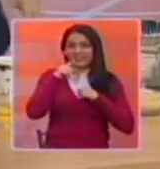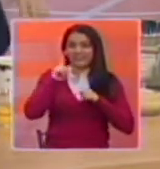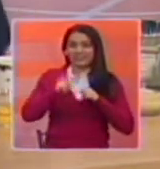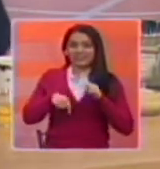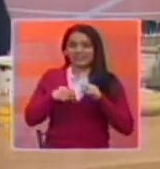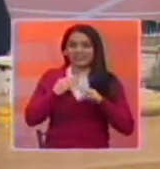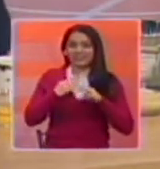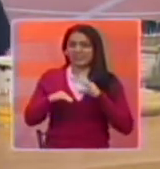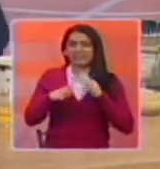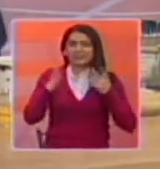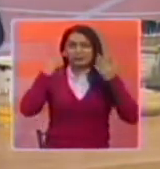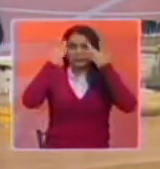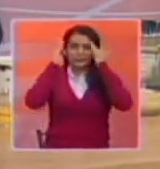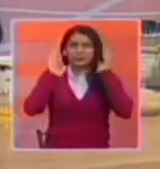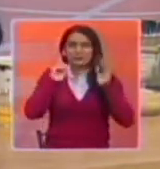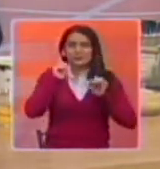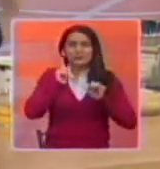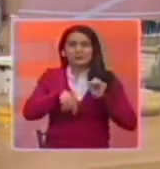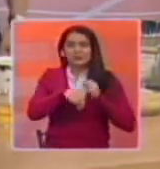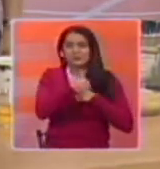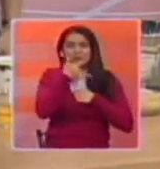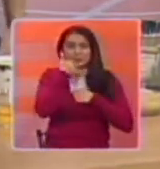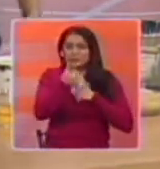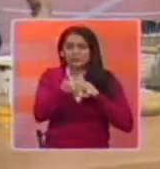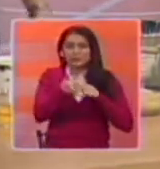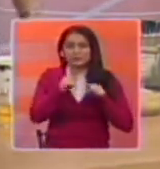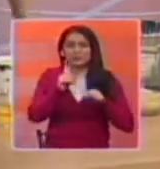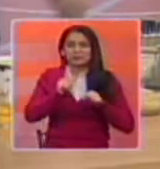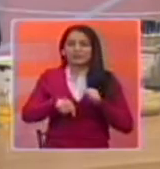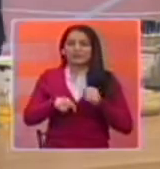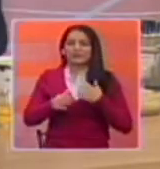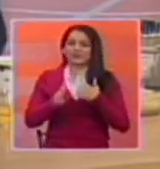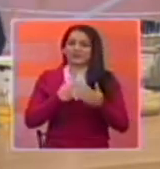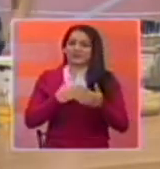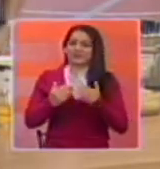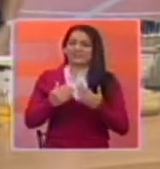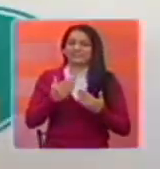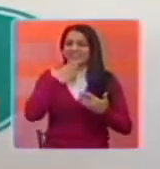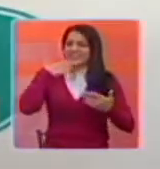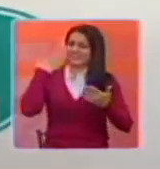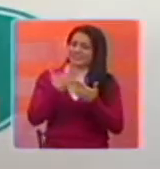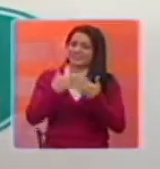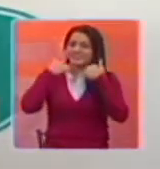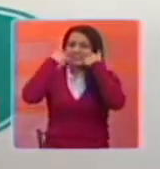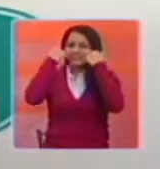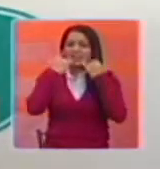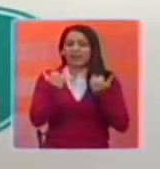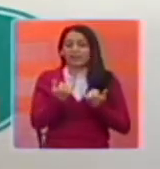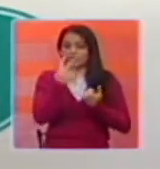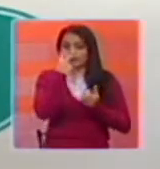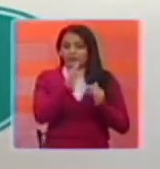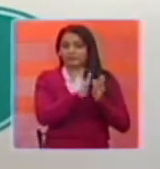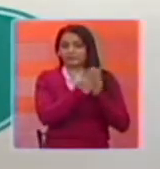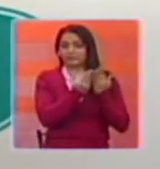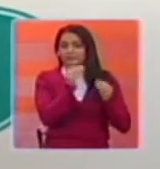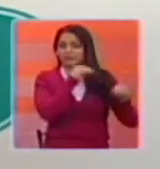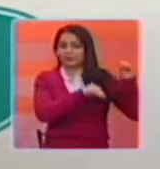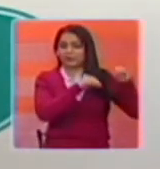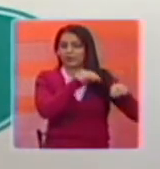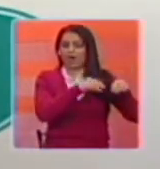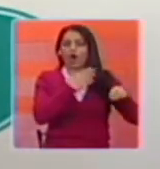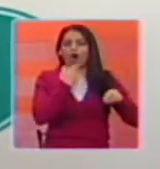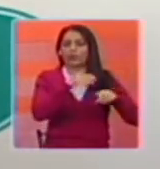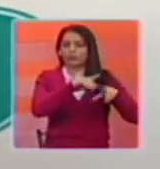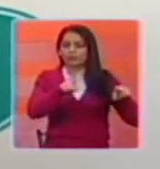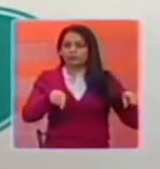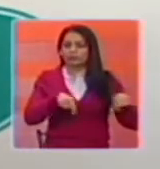se iba, así que no sé qué pasó. Pero en todo caso, gracias por el cariño de esa señora. Vamos a ver los ingredientes ahorita de estos cupcakes de manzana que